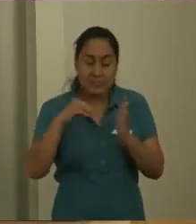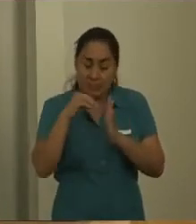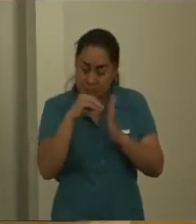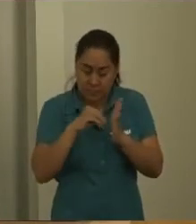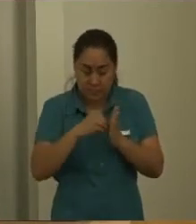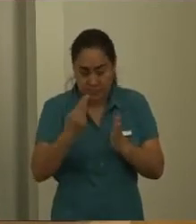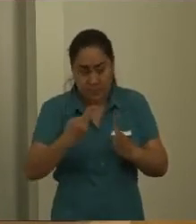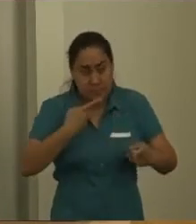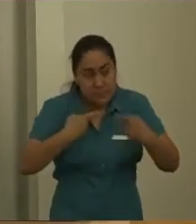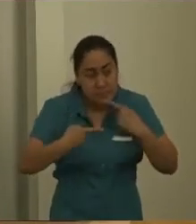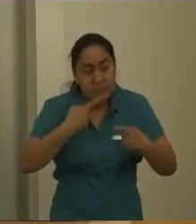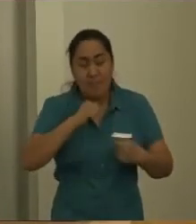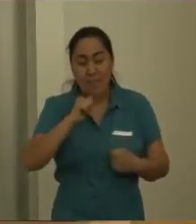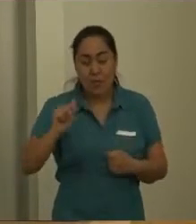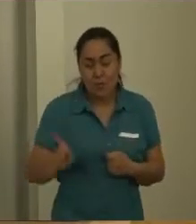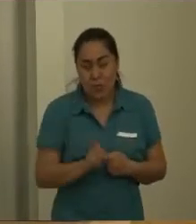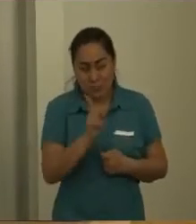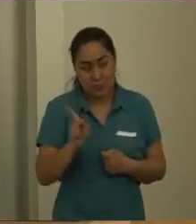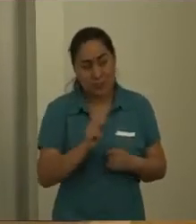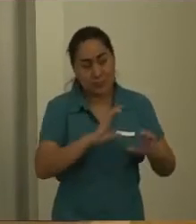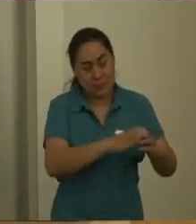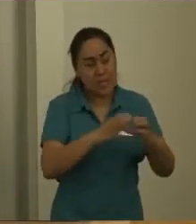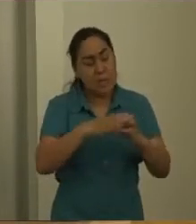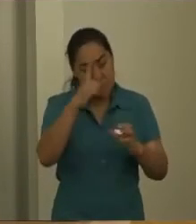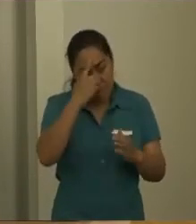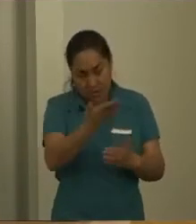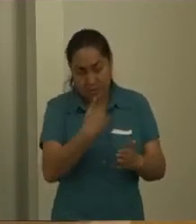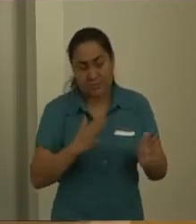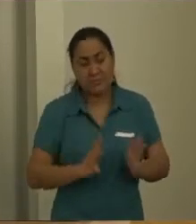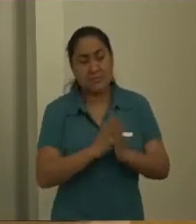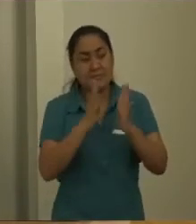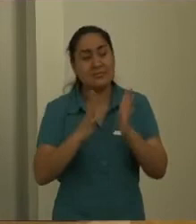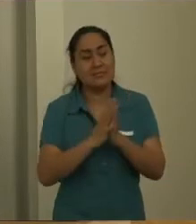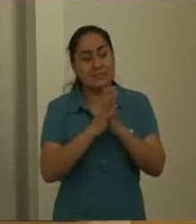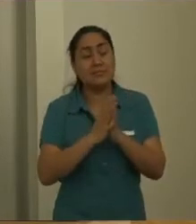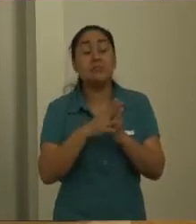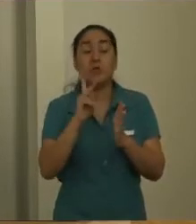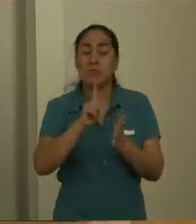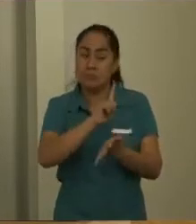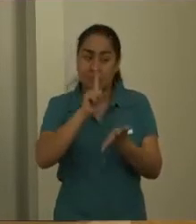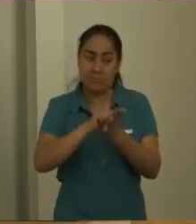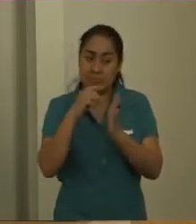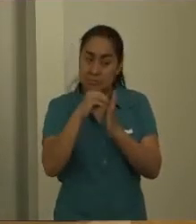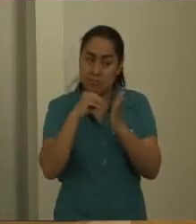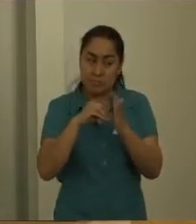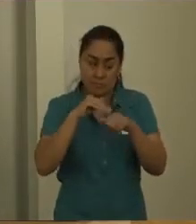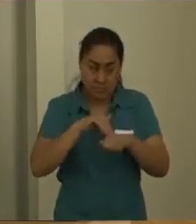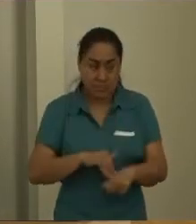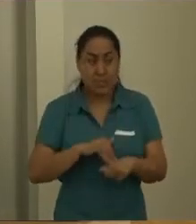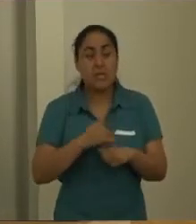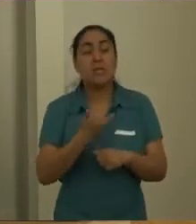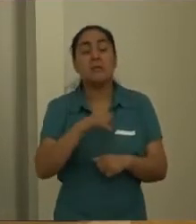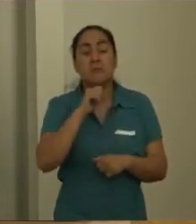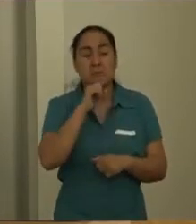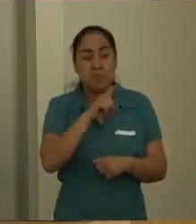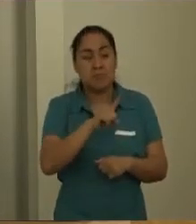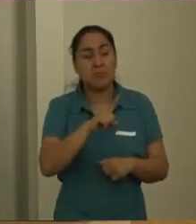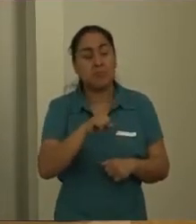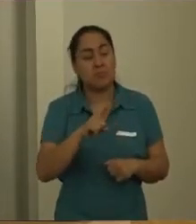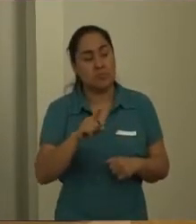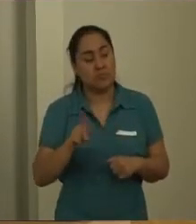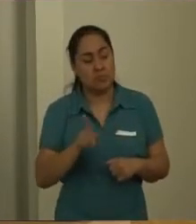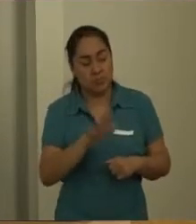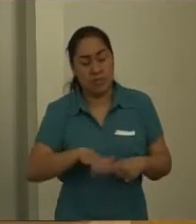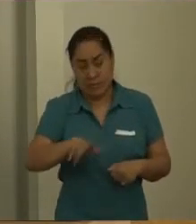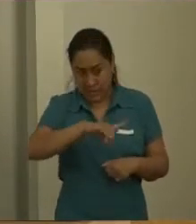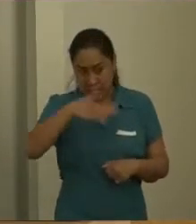diálogo con los pueblos que abarcan su participación en el ámbito legislativo y de políticas públicas sabemos que en